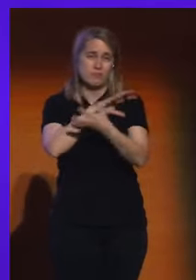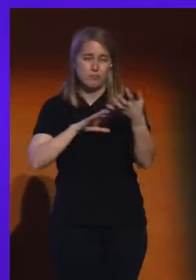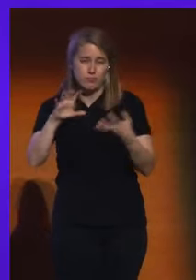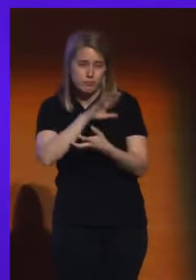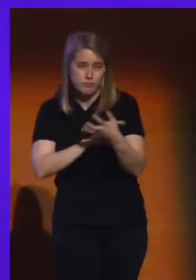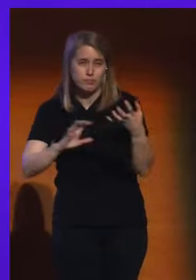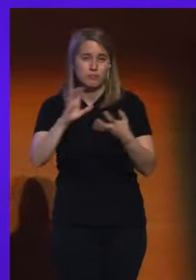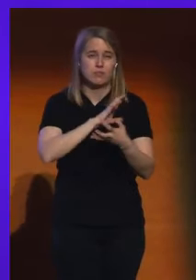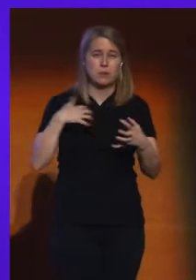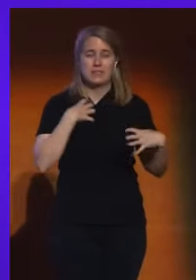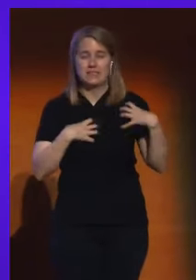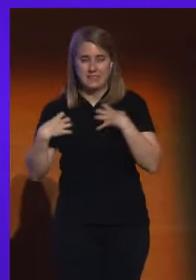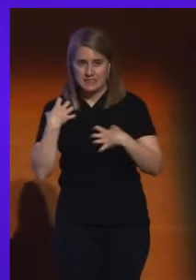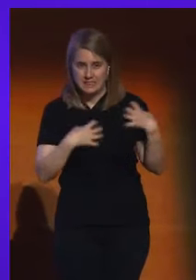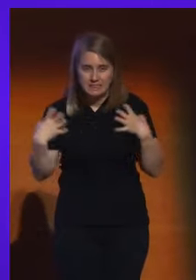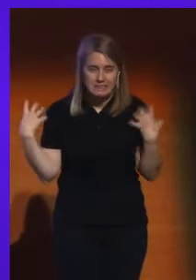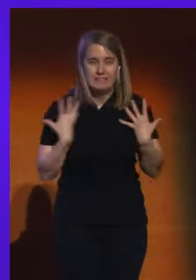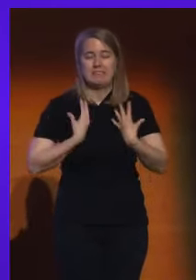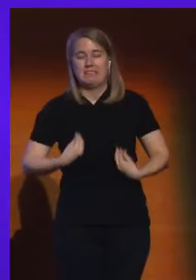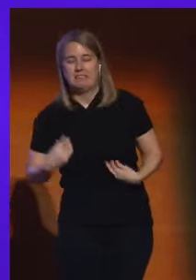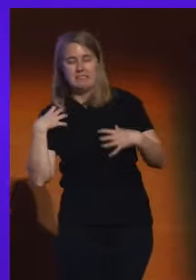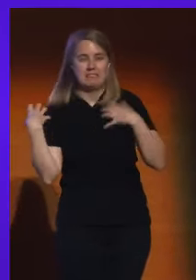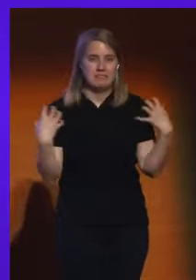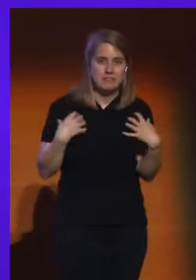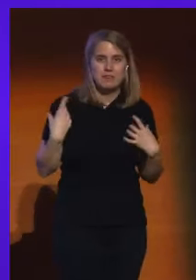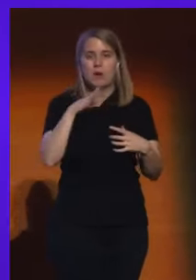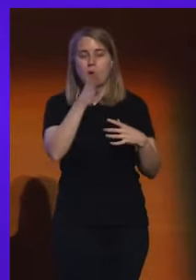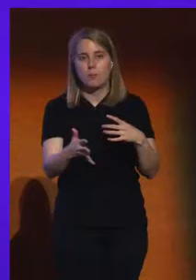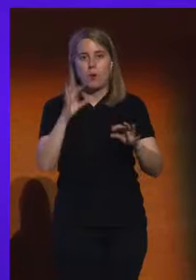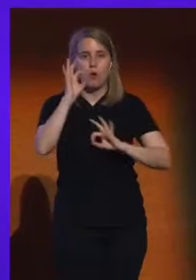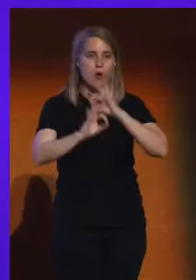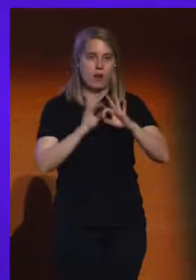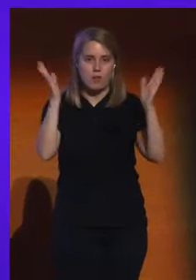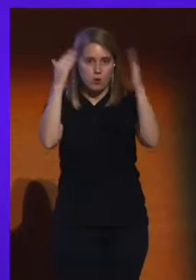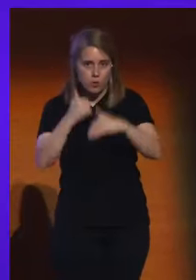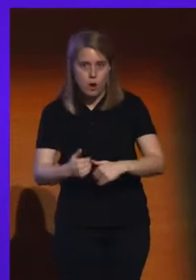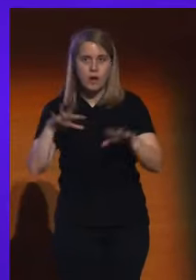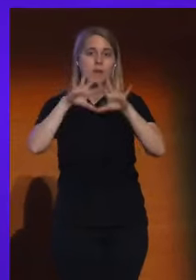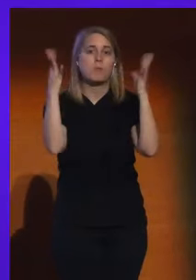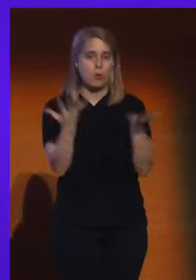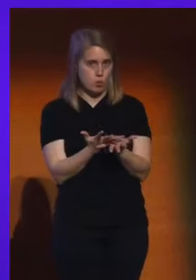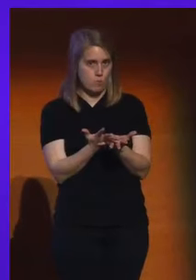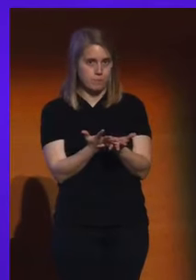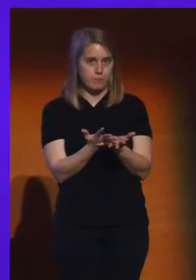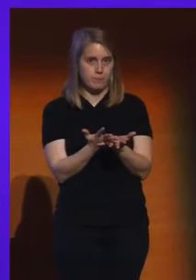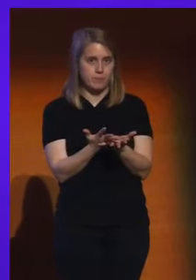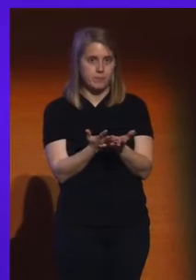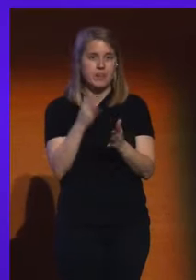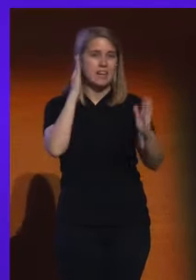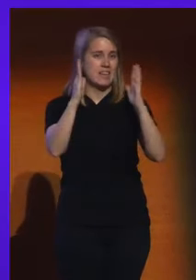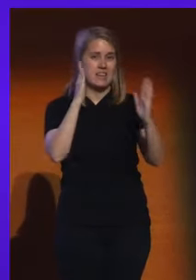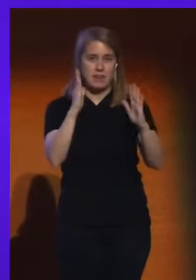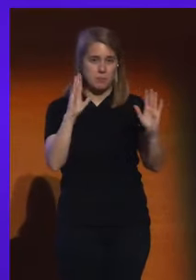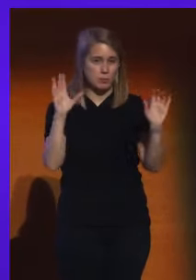convulsos, exasperantes, desesperantes, en el desorden caníbal del mundo. Tiempos